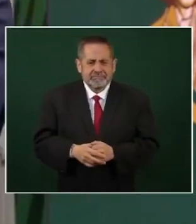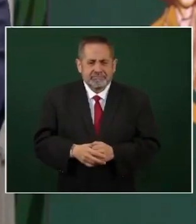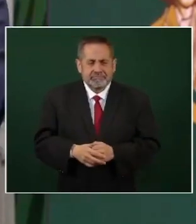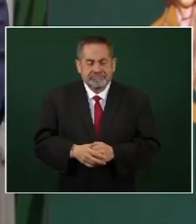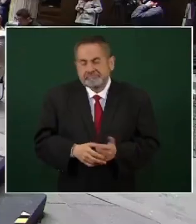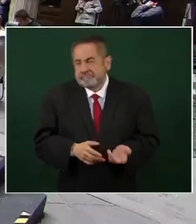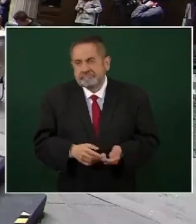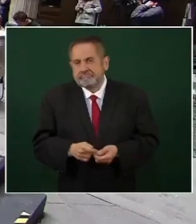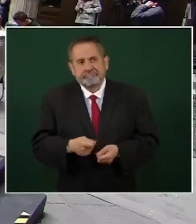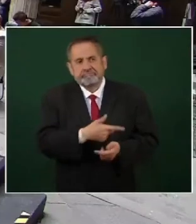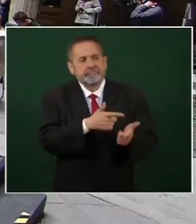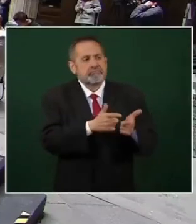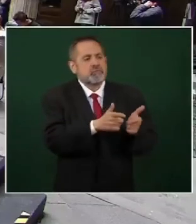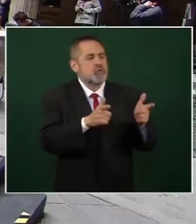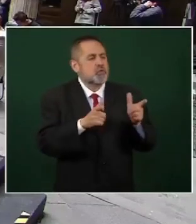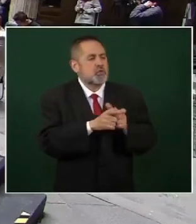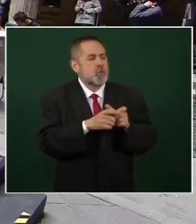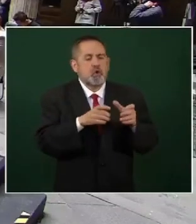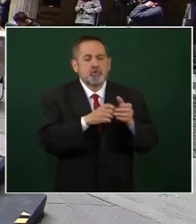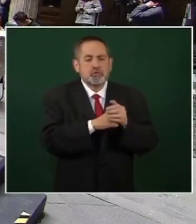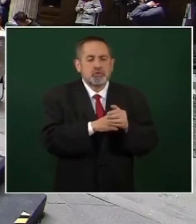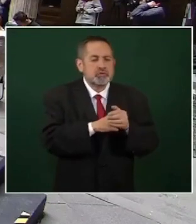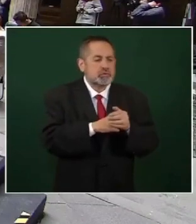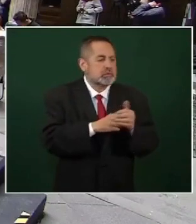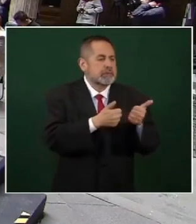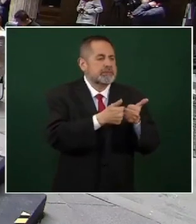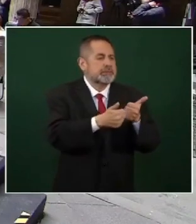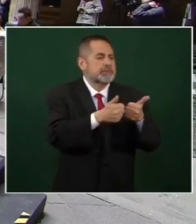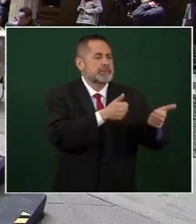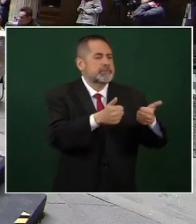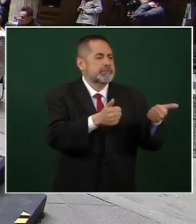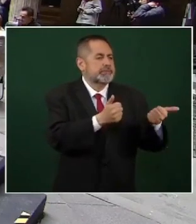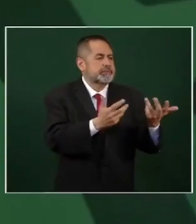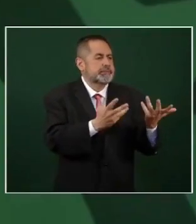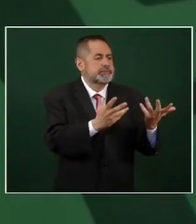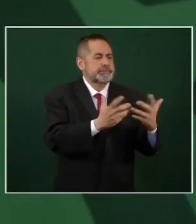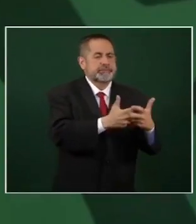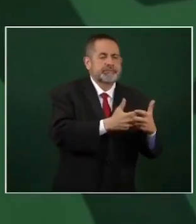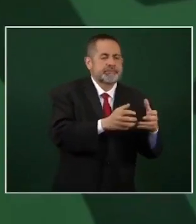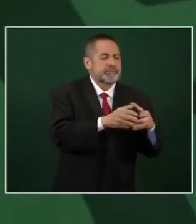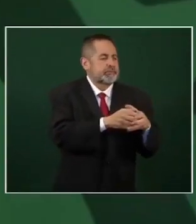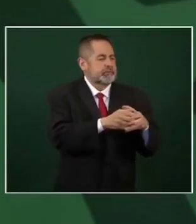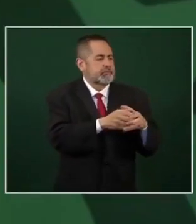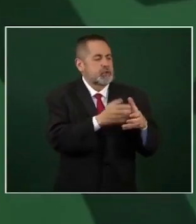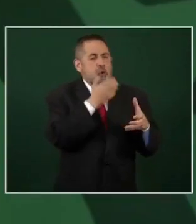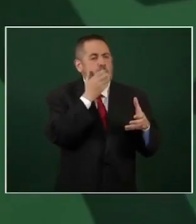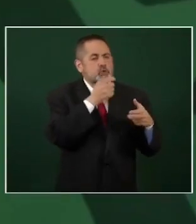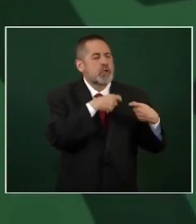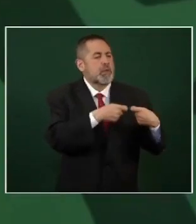¿Grupos como falanges del conservadurismo?